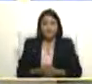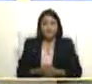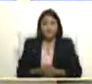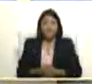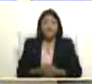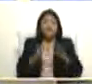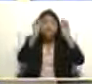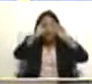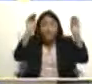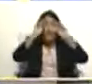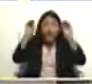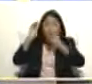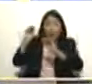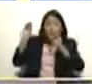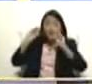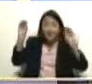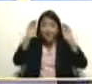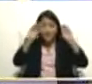educativa, pedagógica.